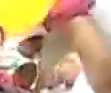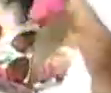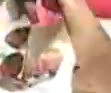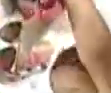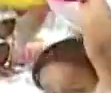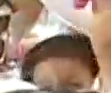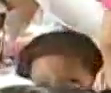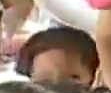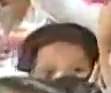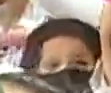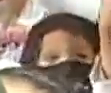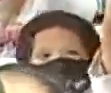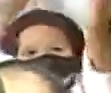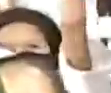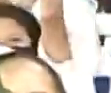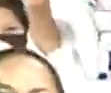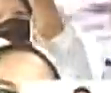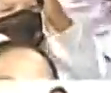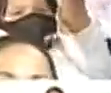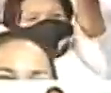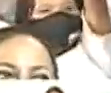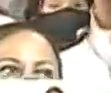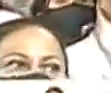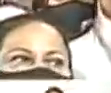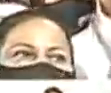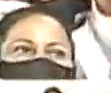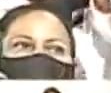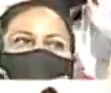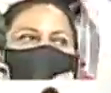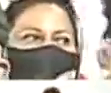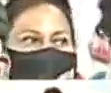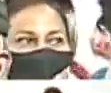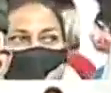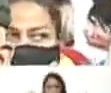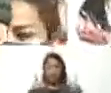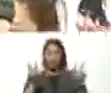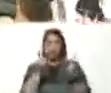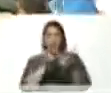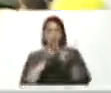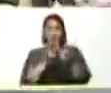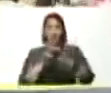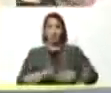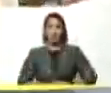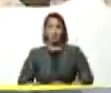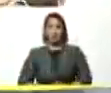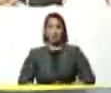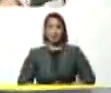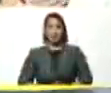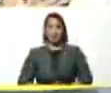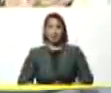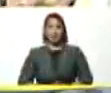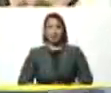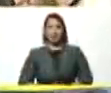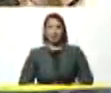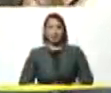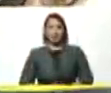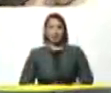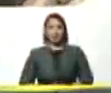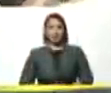Excelente, rumbo a la victoria de la Gran Misión Vivienda Venezuela.